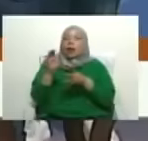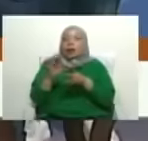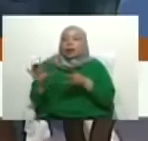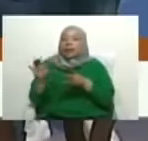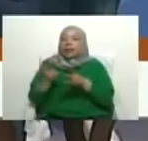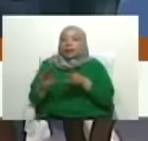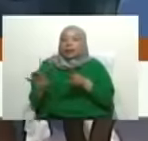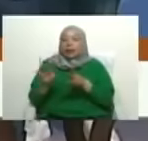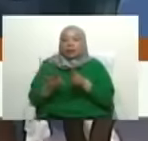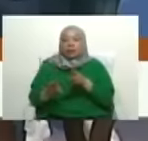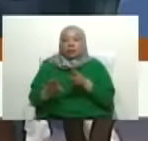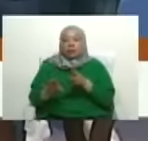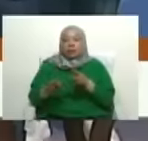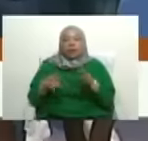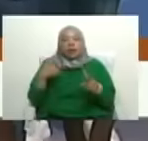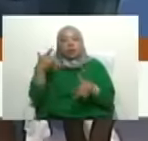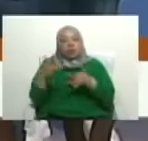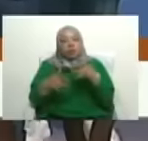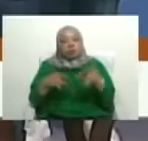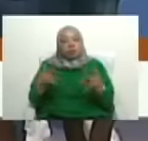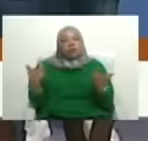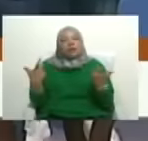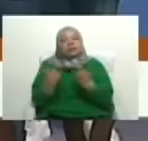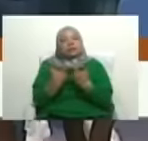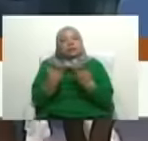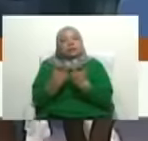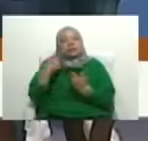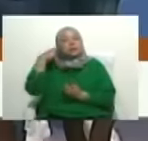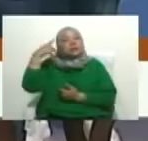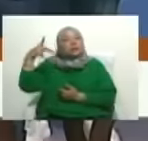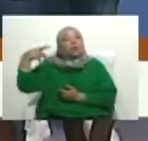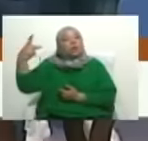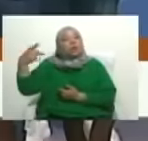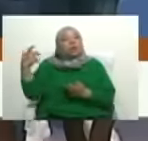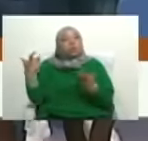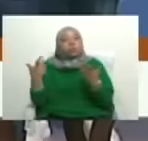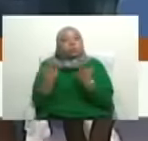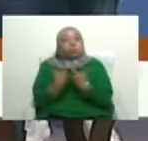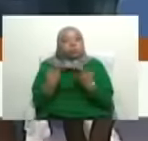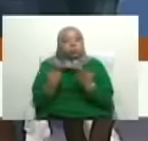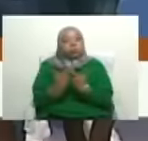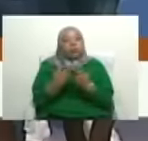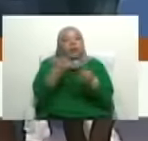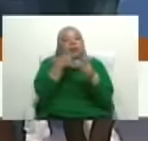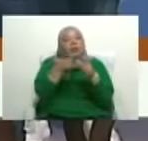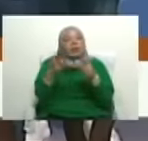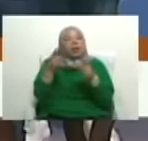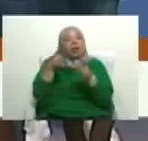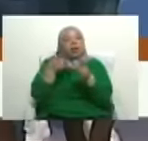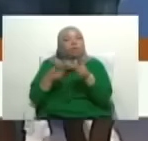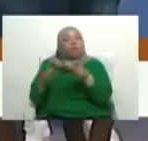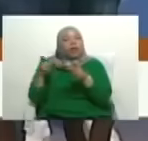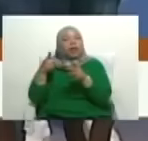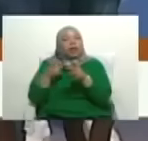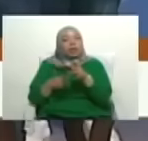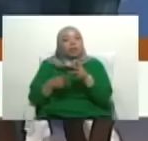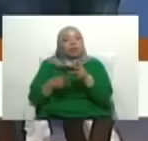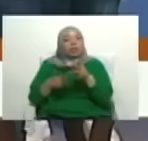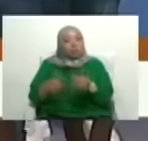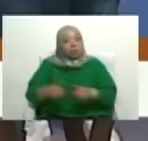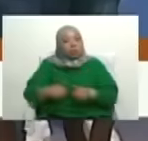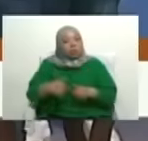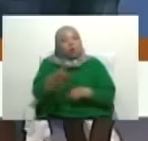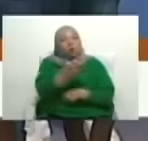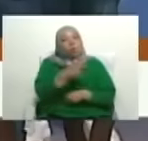estas estrategias de guerra psicológica y de guerra multidimensional, es tratar de buscar